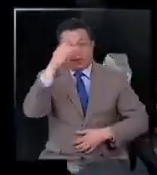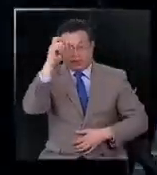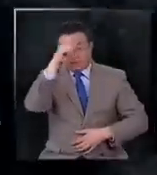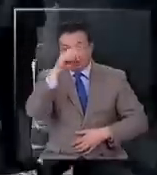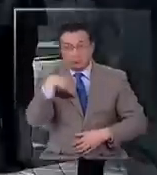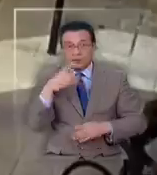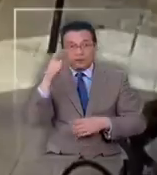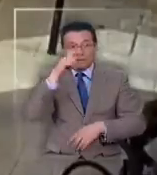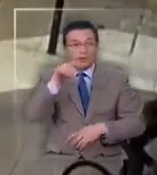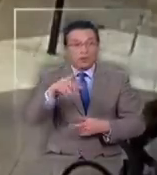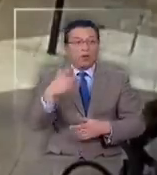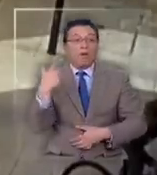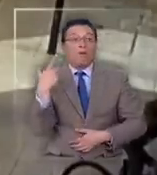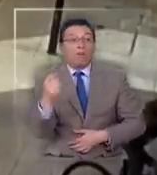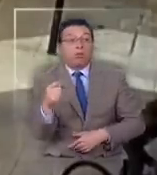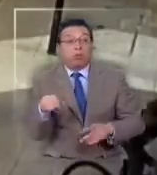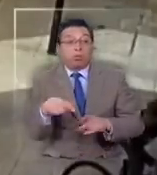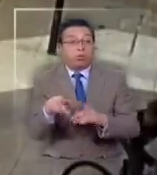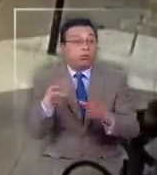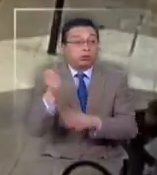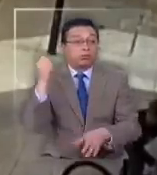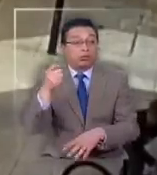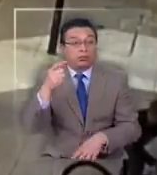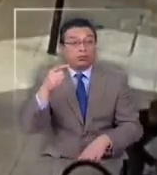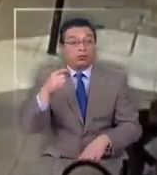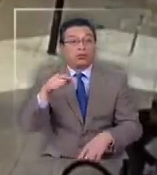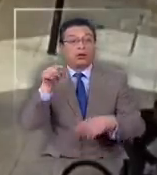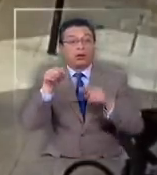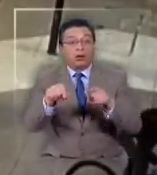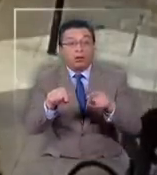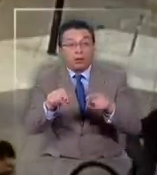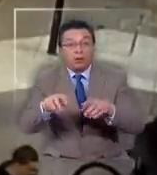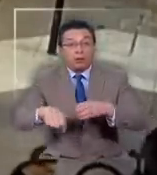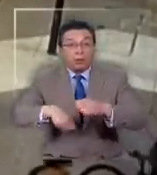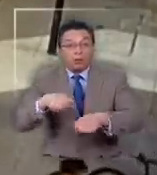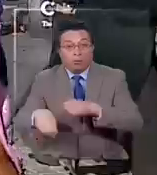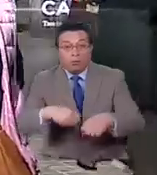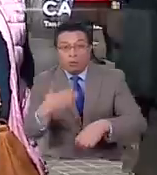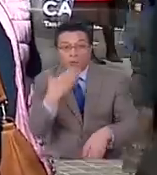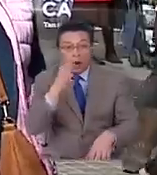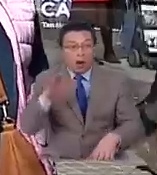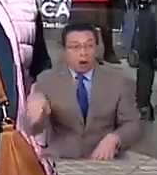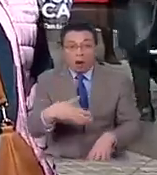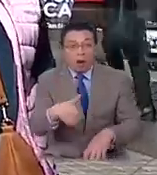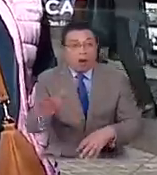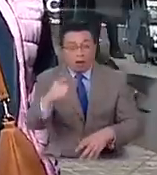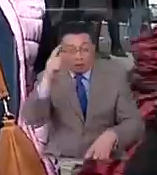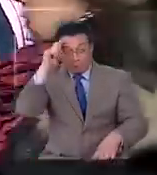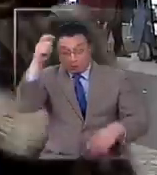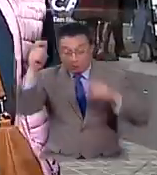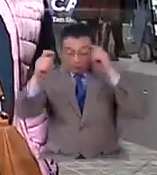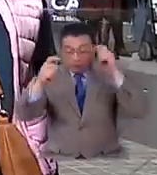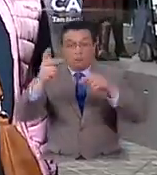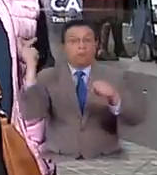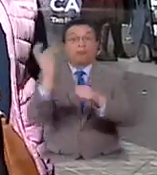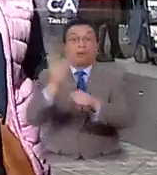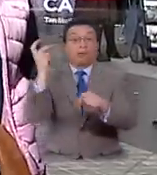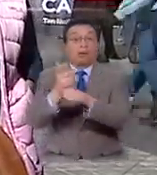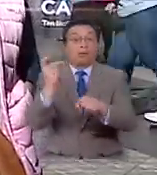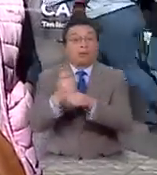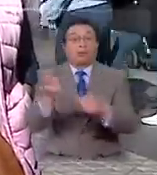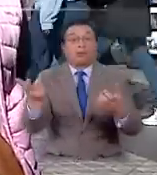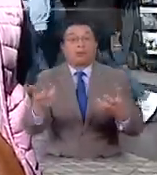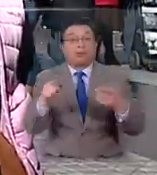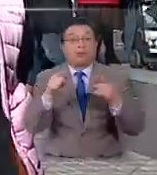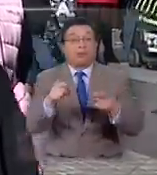de prever porque pasan a toda velocidad son tan inteligentes tornillos canales en esas cosas que no inventan en el algodón se lleva a que el portal